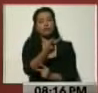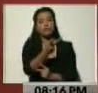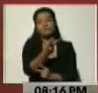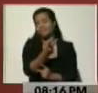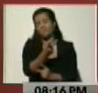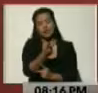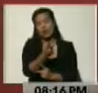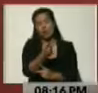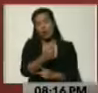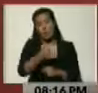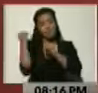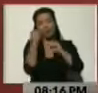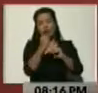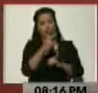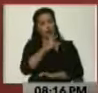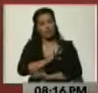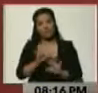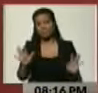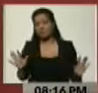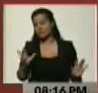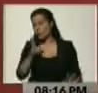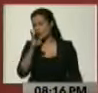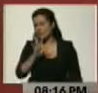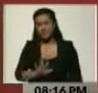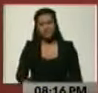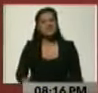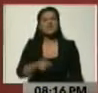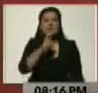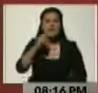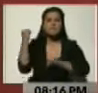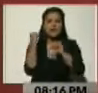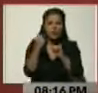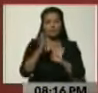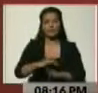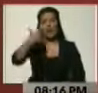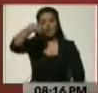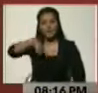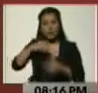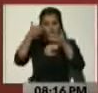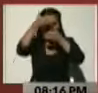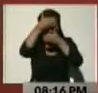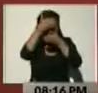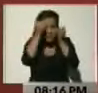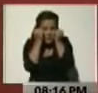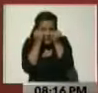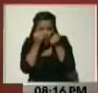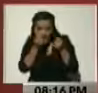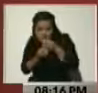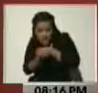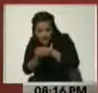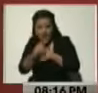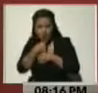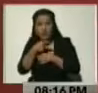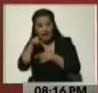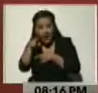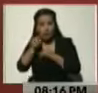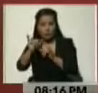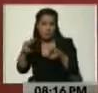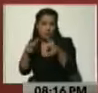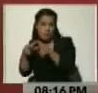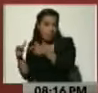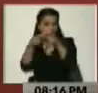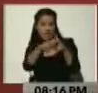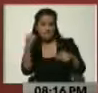Horrible asesinato. ¿Quiénes? Guarimberos. ¿Quiénes son los guarimberos en Venezuela? La derecha.